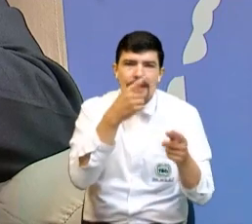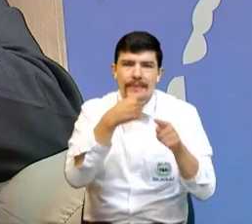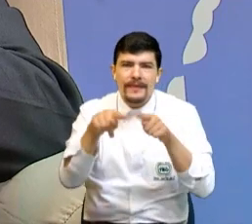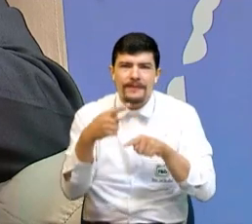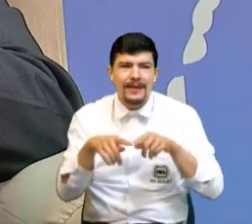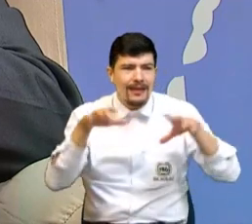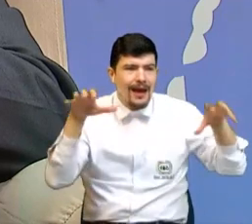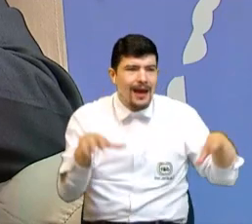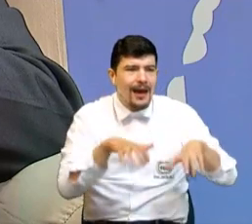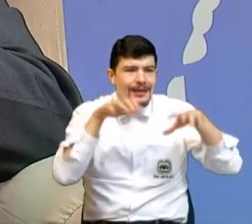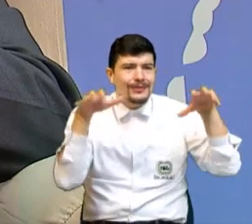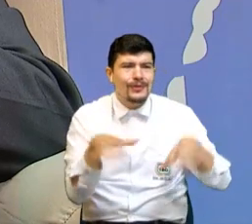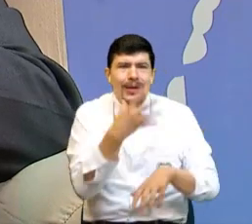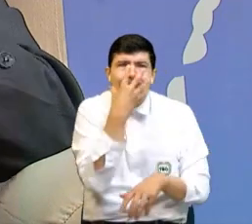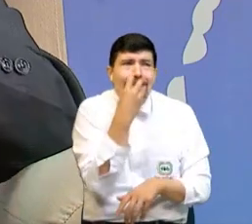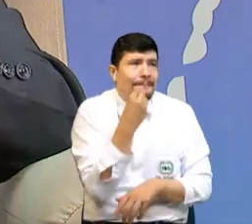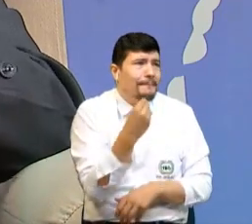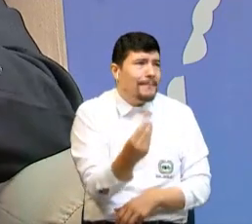eventos